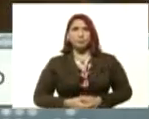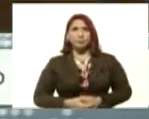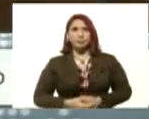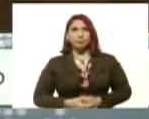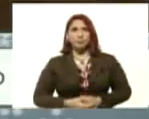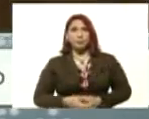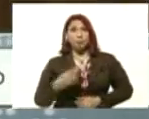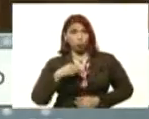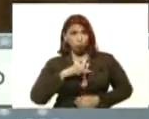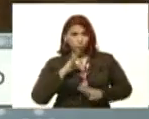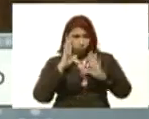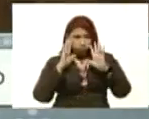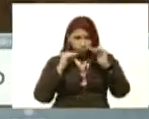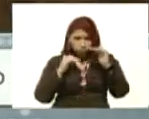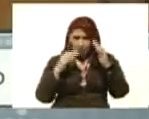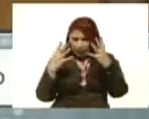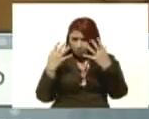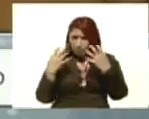Nos estamos entendiendo, ¿no?